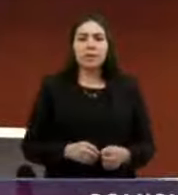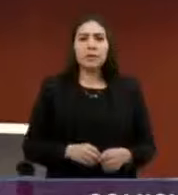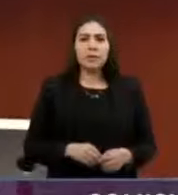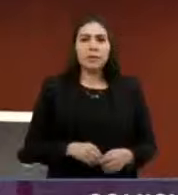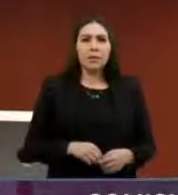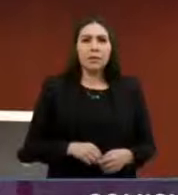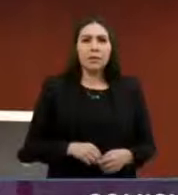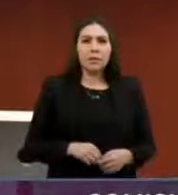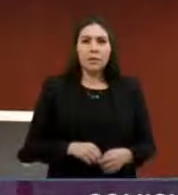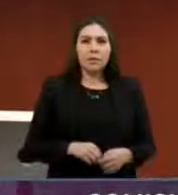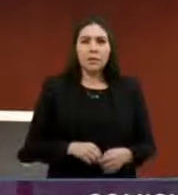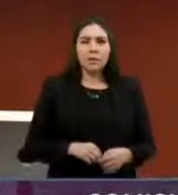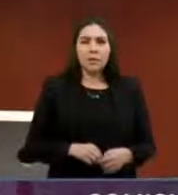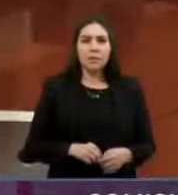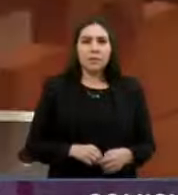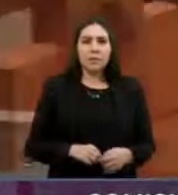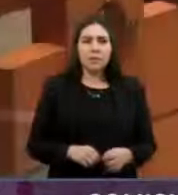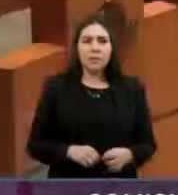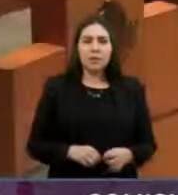Alusiones implícitas.